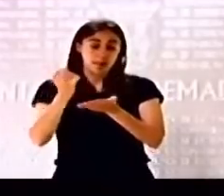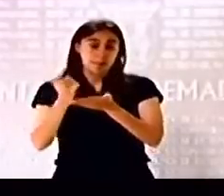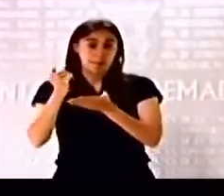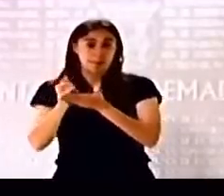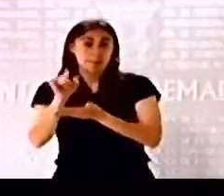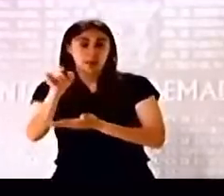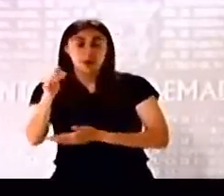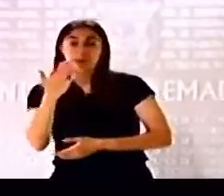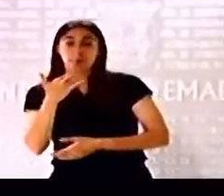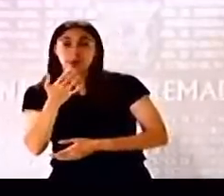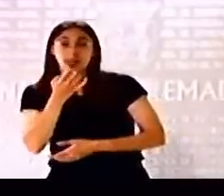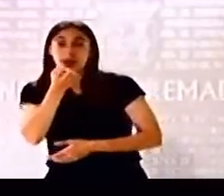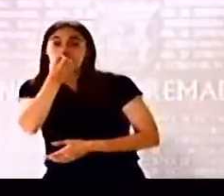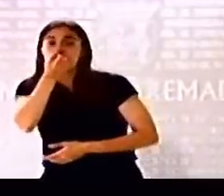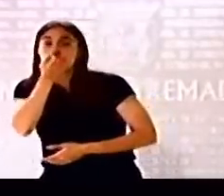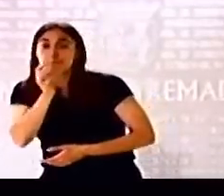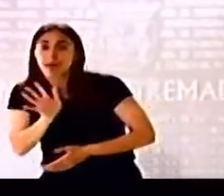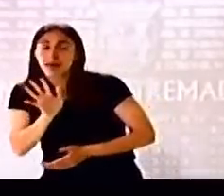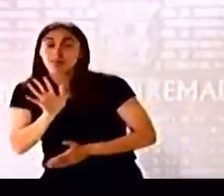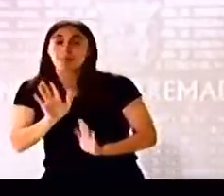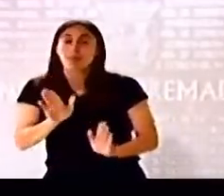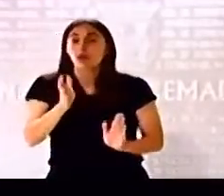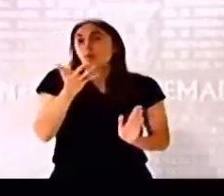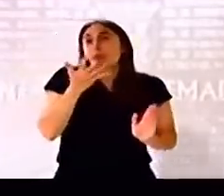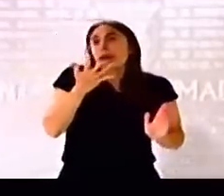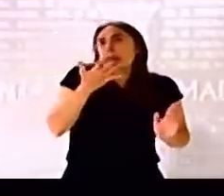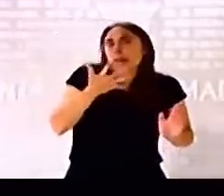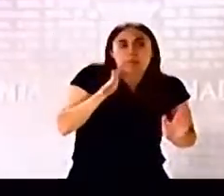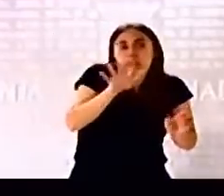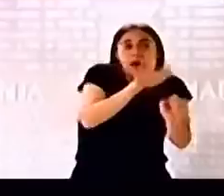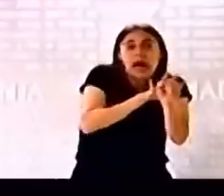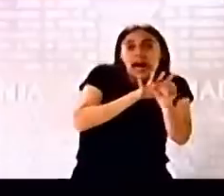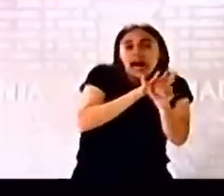Mérida, pero puede ser que en el área de salud X